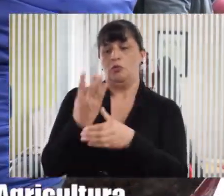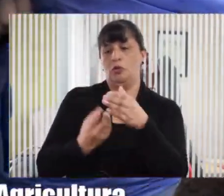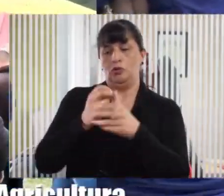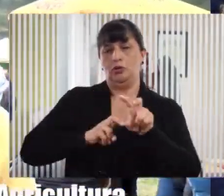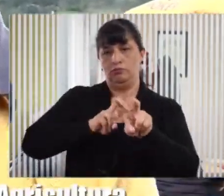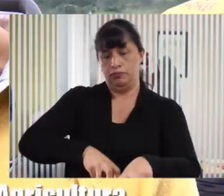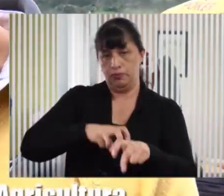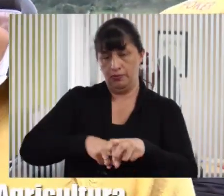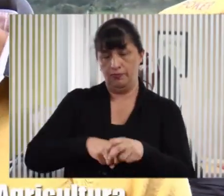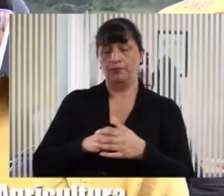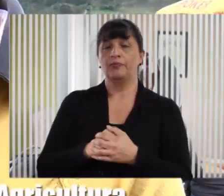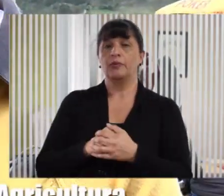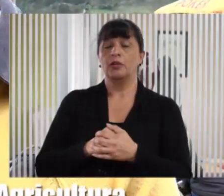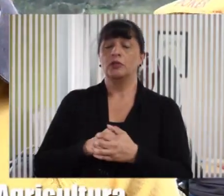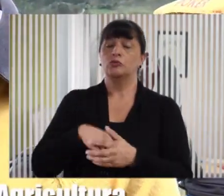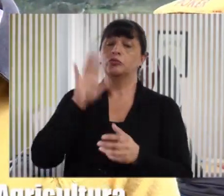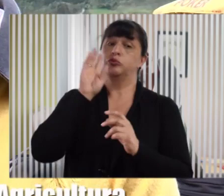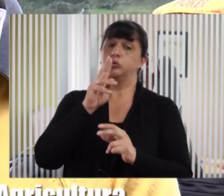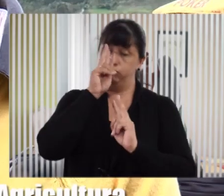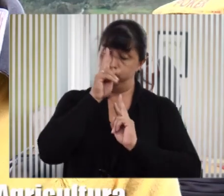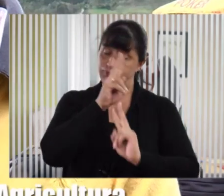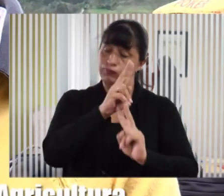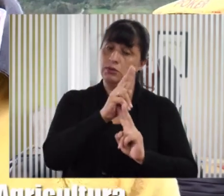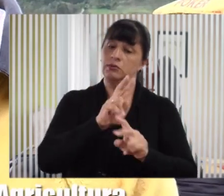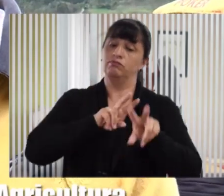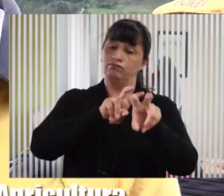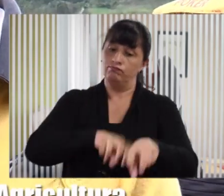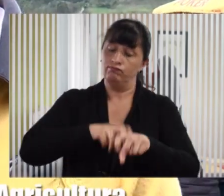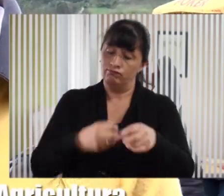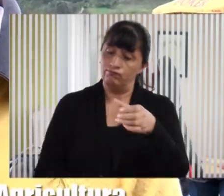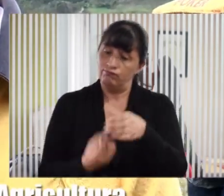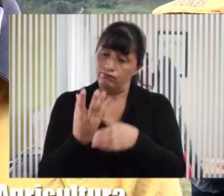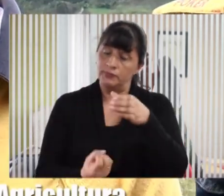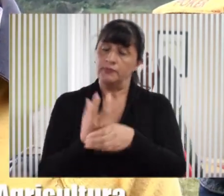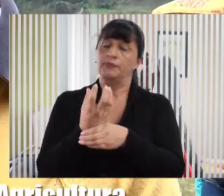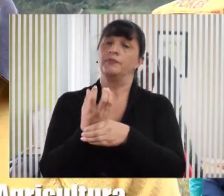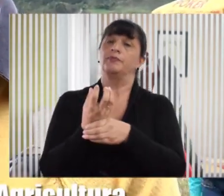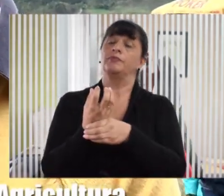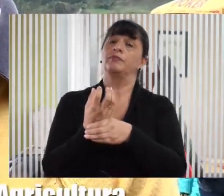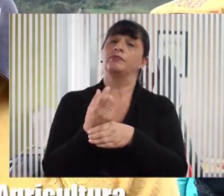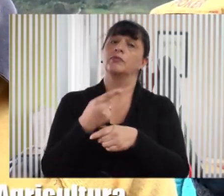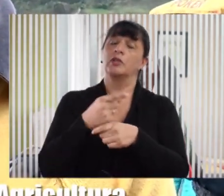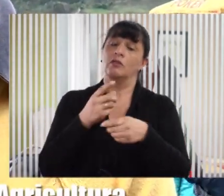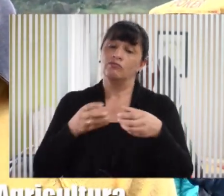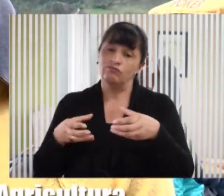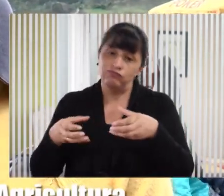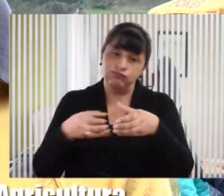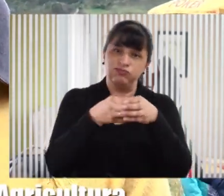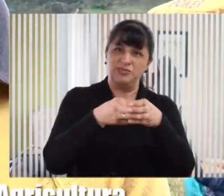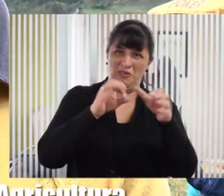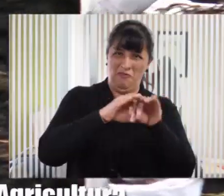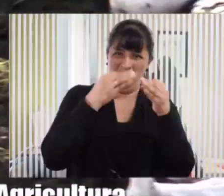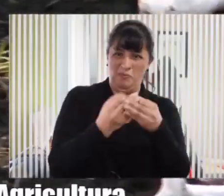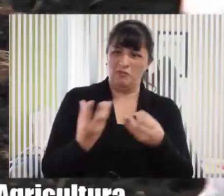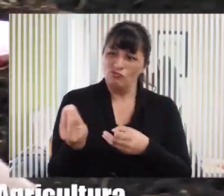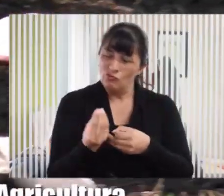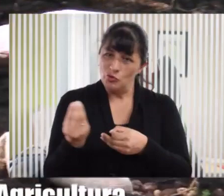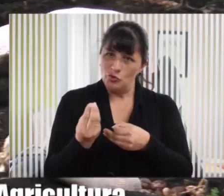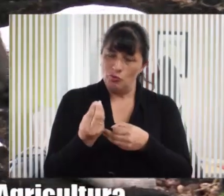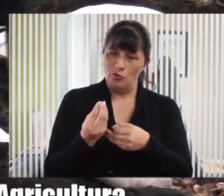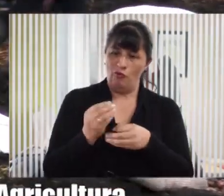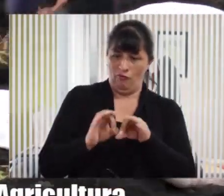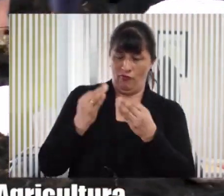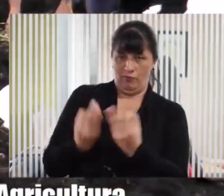Fedepapa. En un evento tan representativo para los productores de papa, que agrupa a la familia de los productores, no